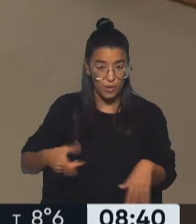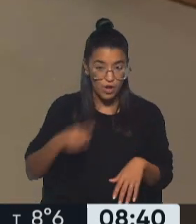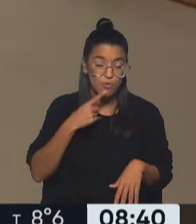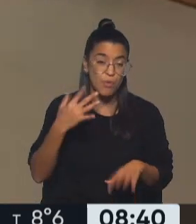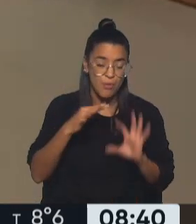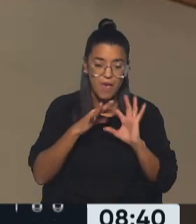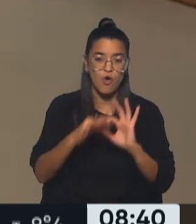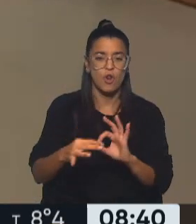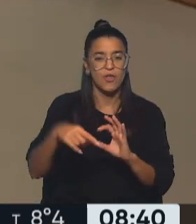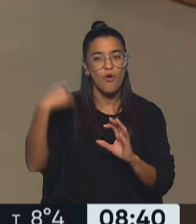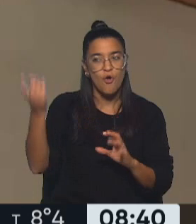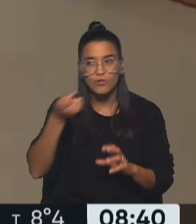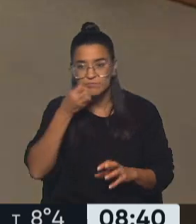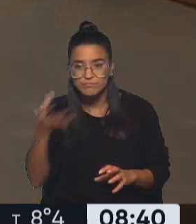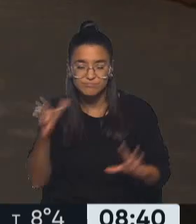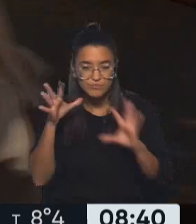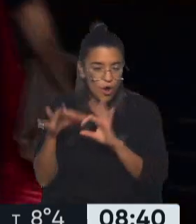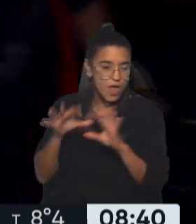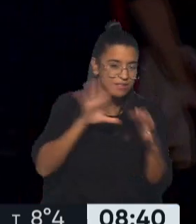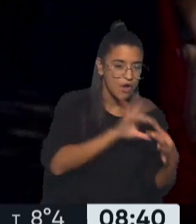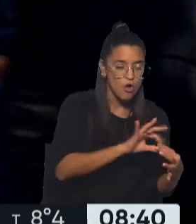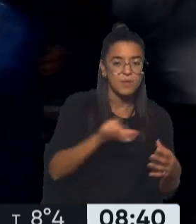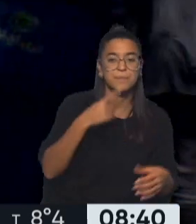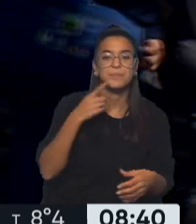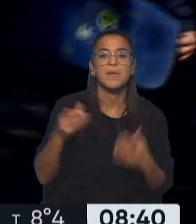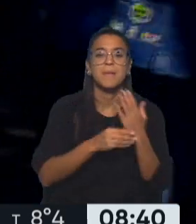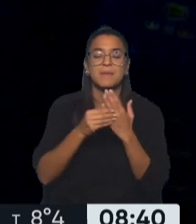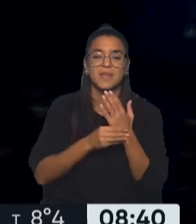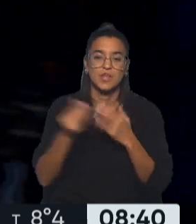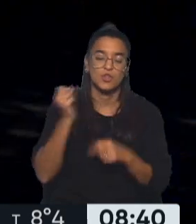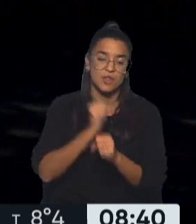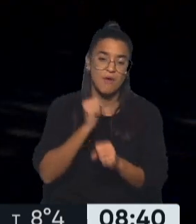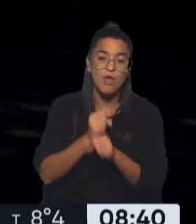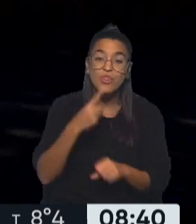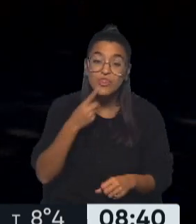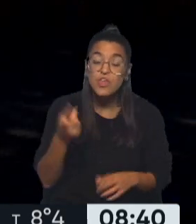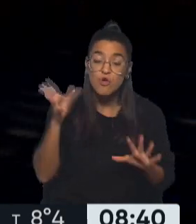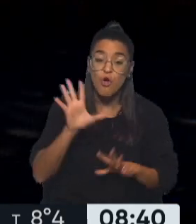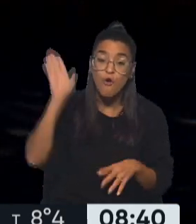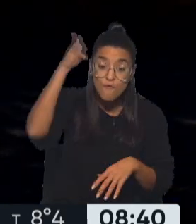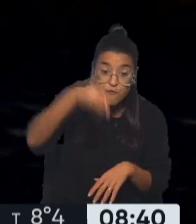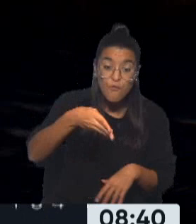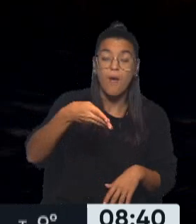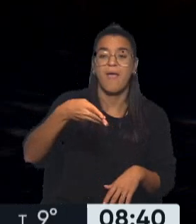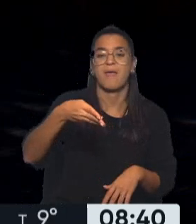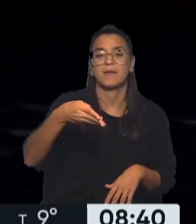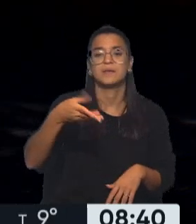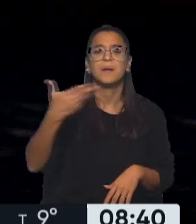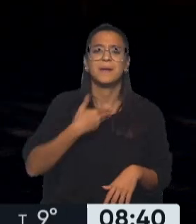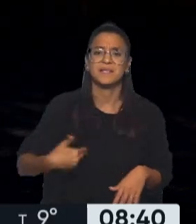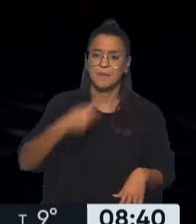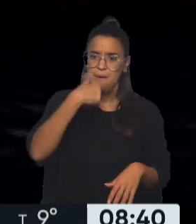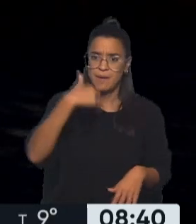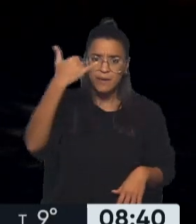que conectarlo con otras declaraciones, donde el Ministro de Trabajo dijo que había participado de un encuentro donde estaba el presidente Macri y